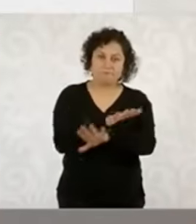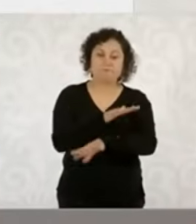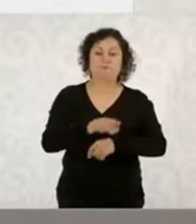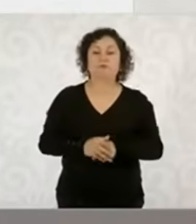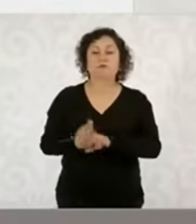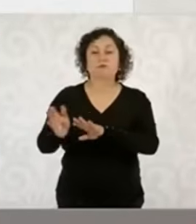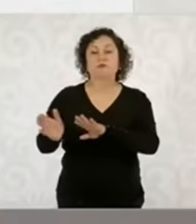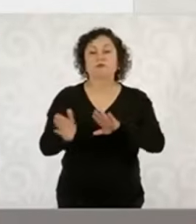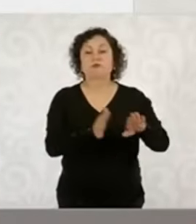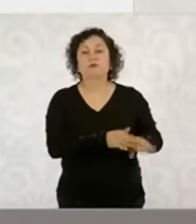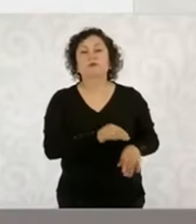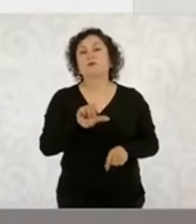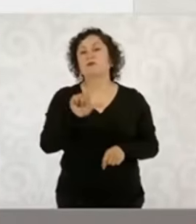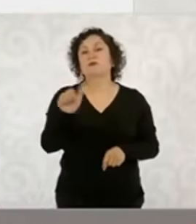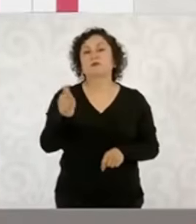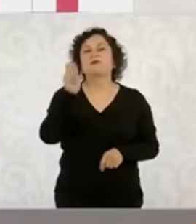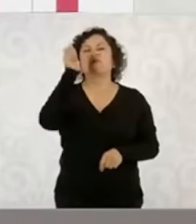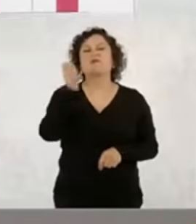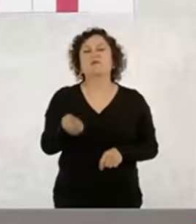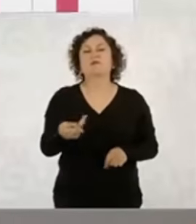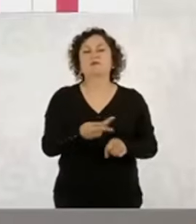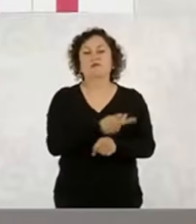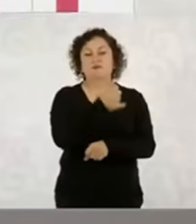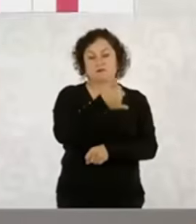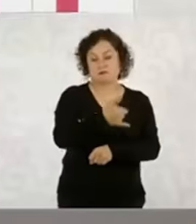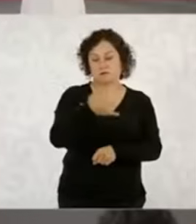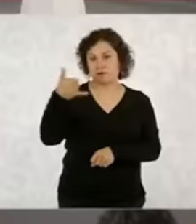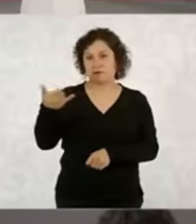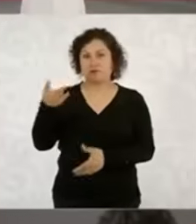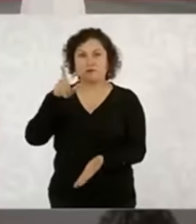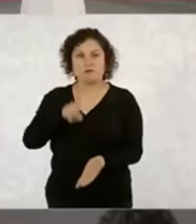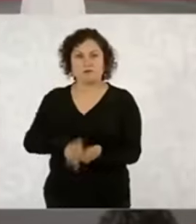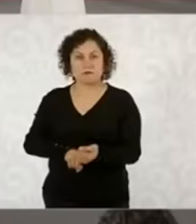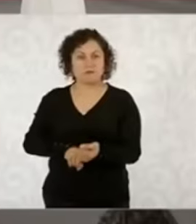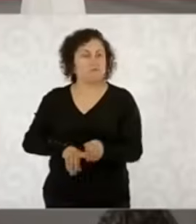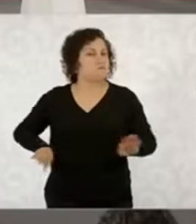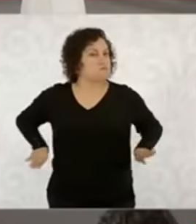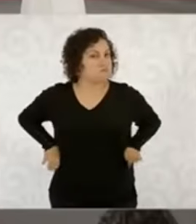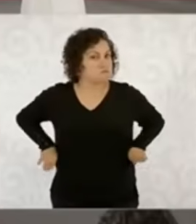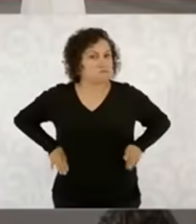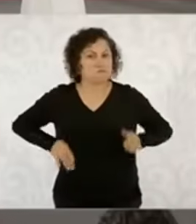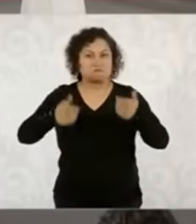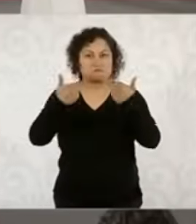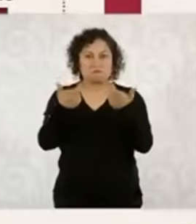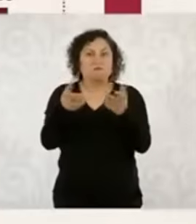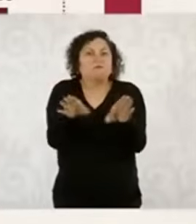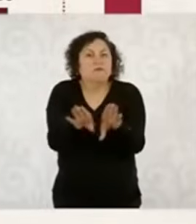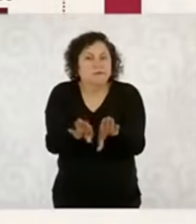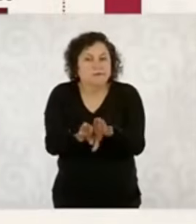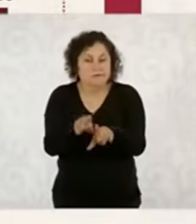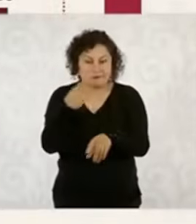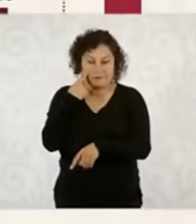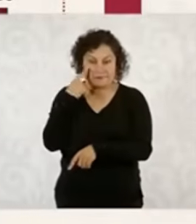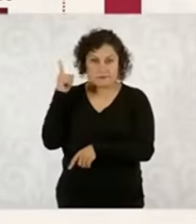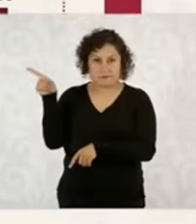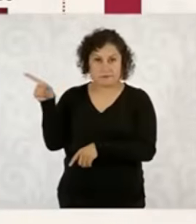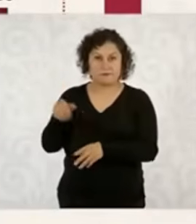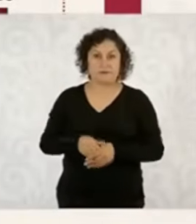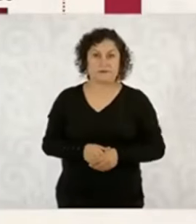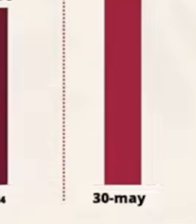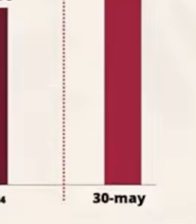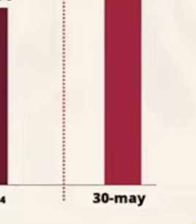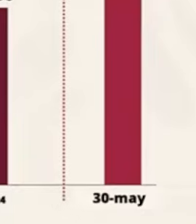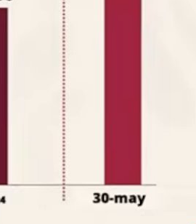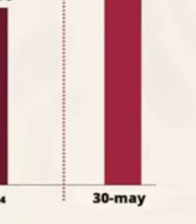La situación financiera del Infonavit, muy rápido. Así la recibimos del presidente López